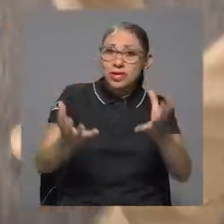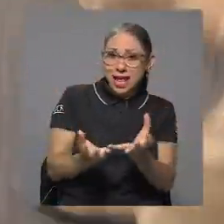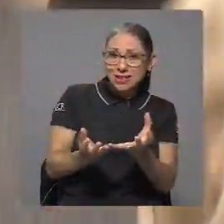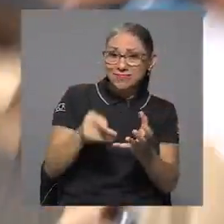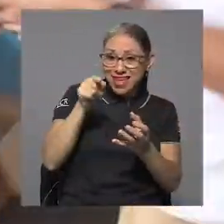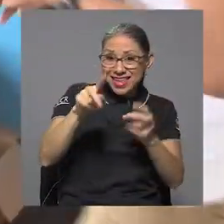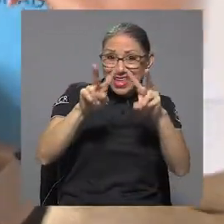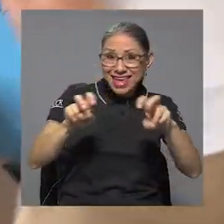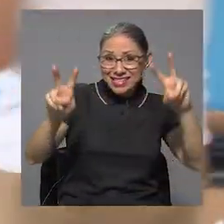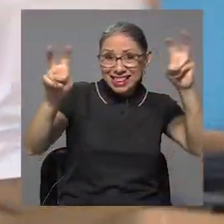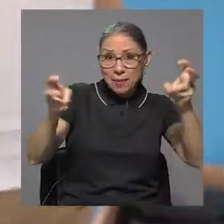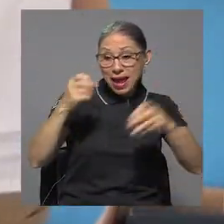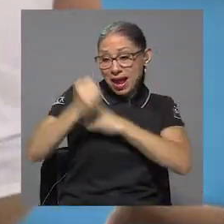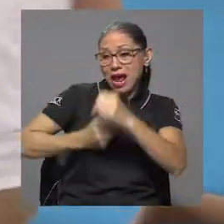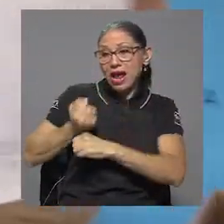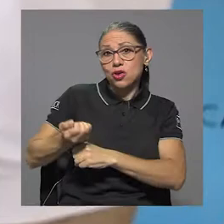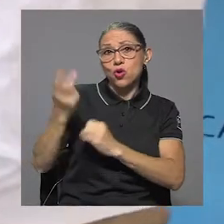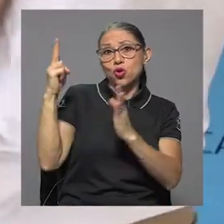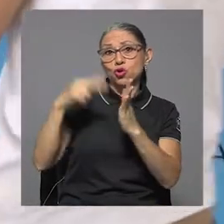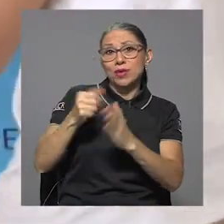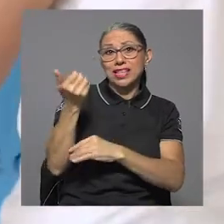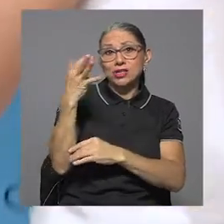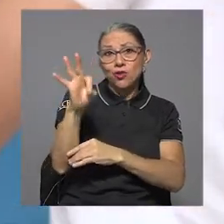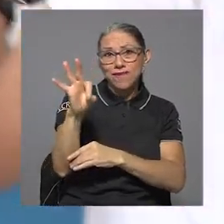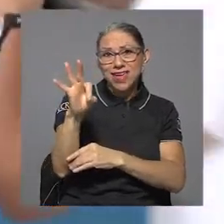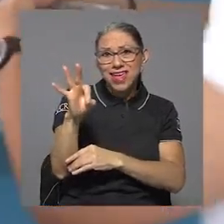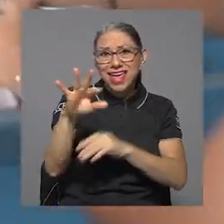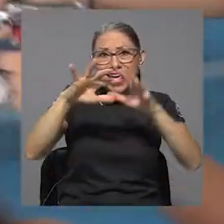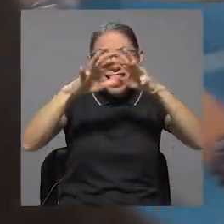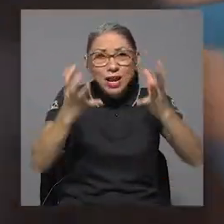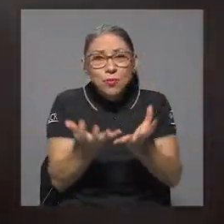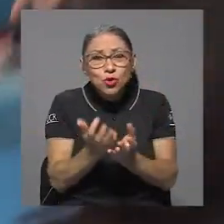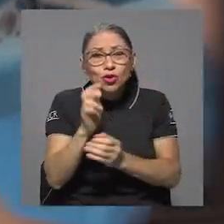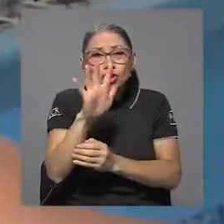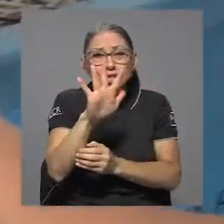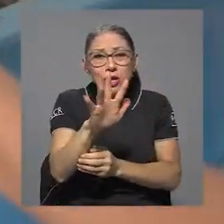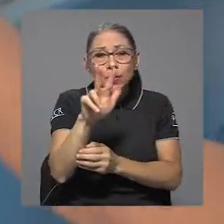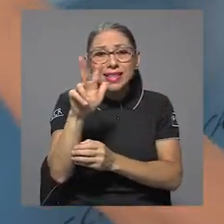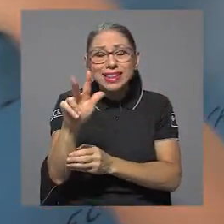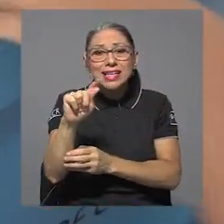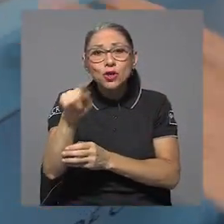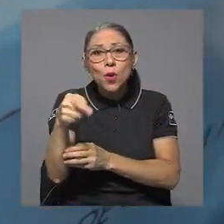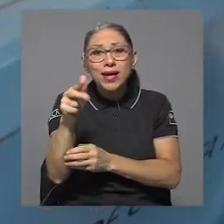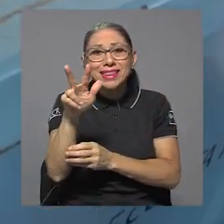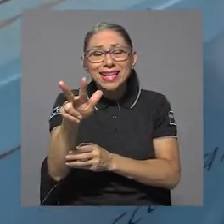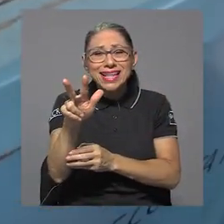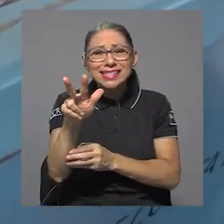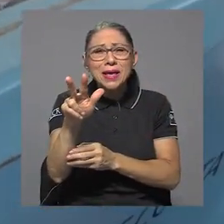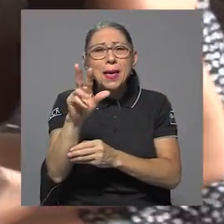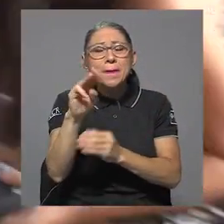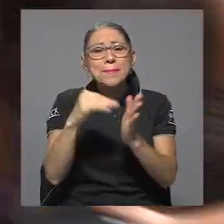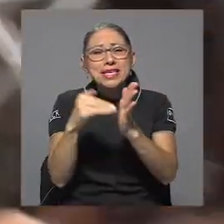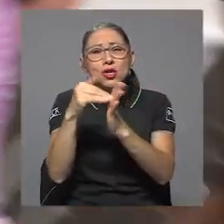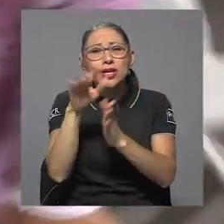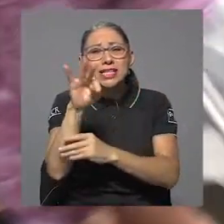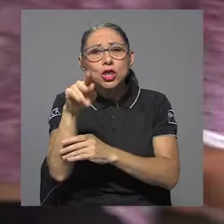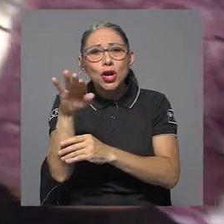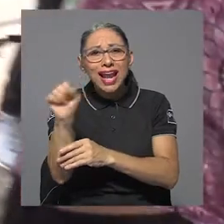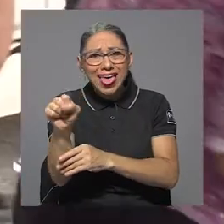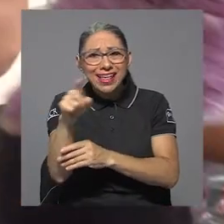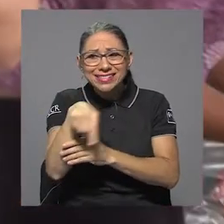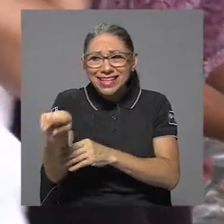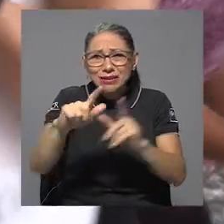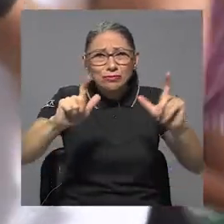2019 el mundo generó 53,6 millones de toneladas de este tipo de artefactos y solo el